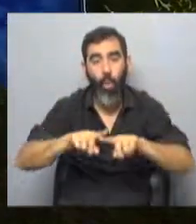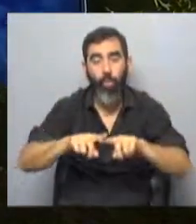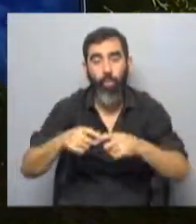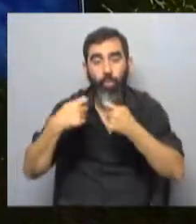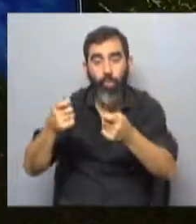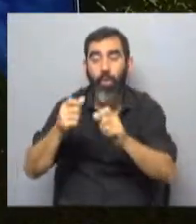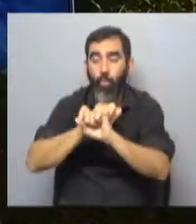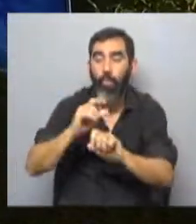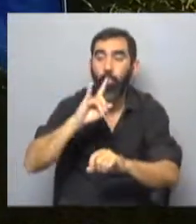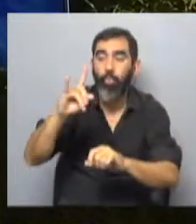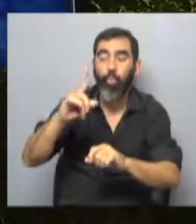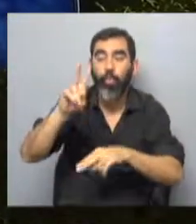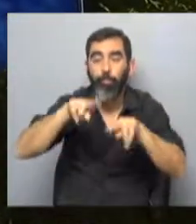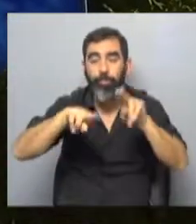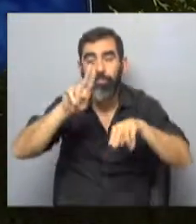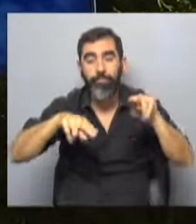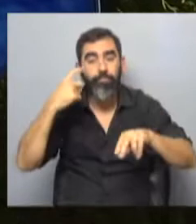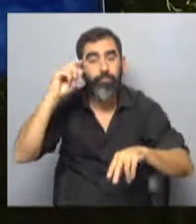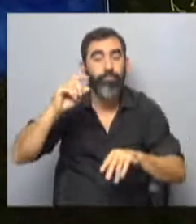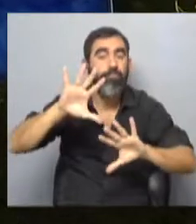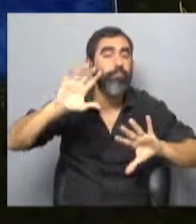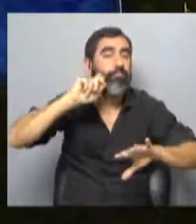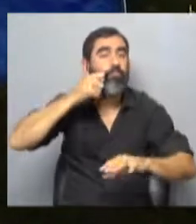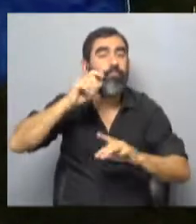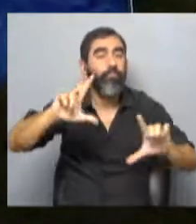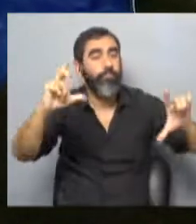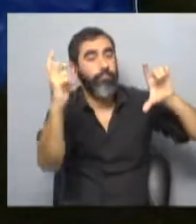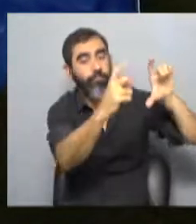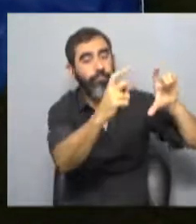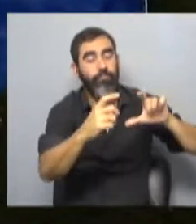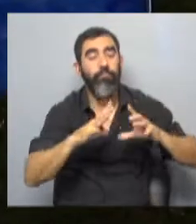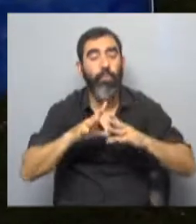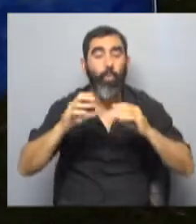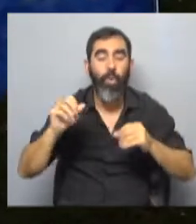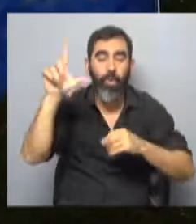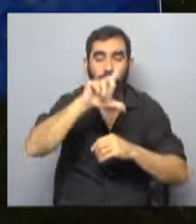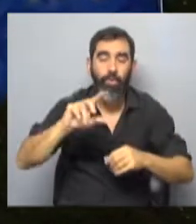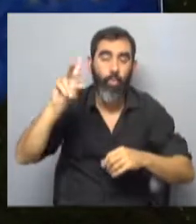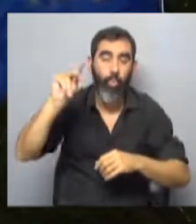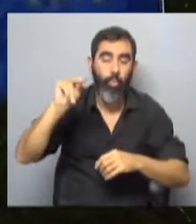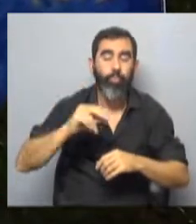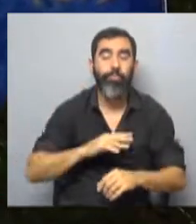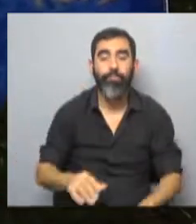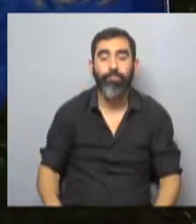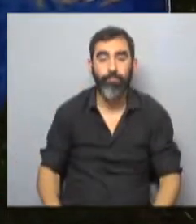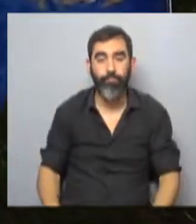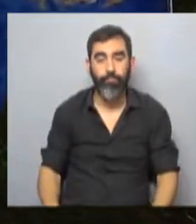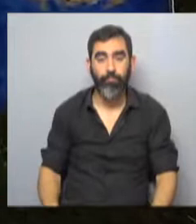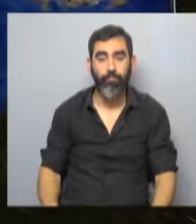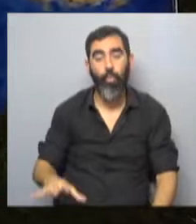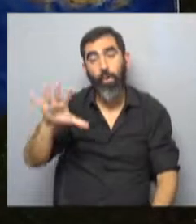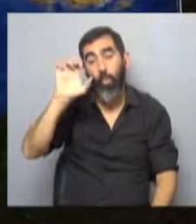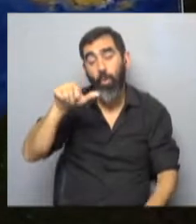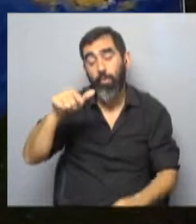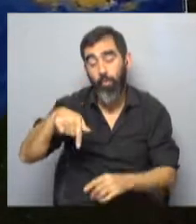para que puedan ellos mismos transformar e idear que lo que le gustaría que hubiera en su escuela en su liceo en su busto que les quede como recuerdo por haberse sumado